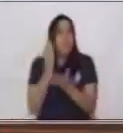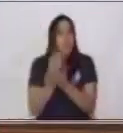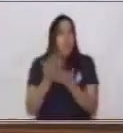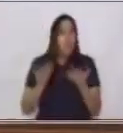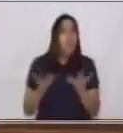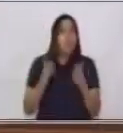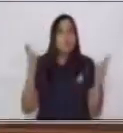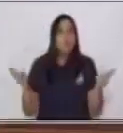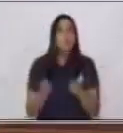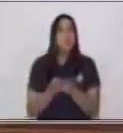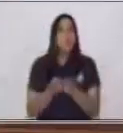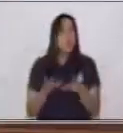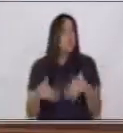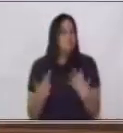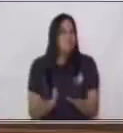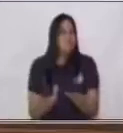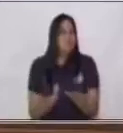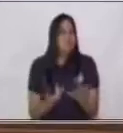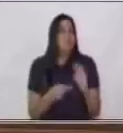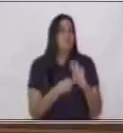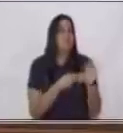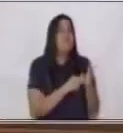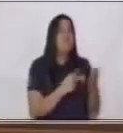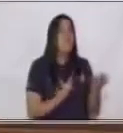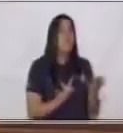¿Crees que se basa en hechos?